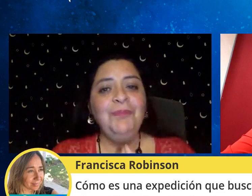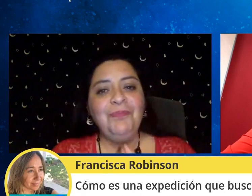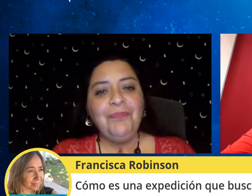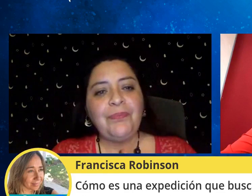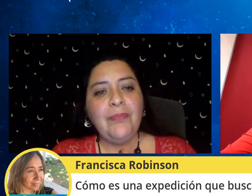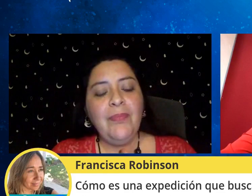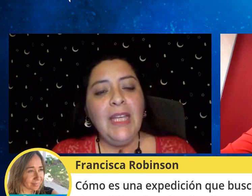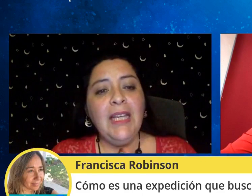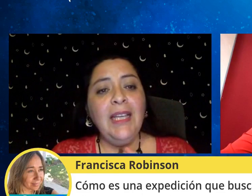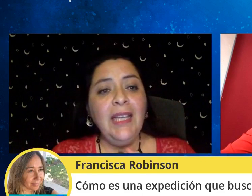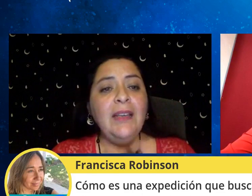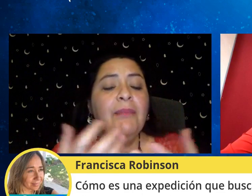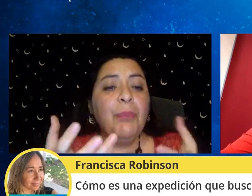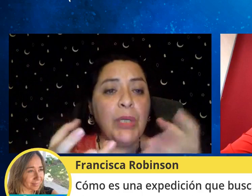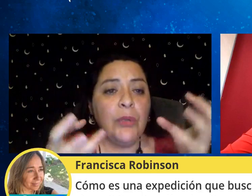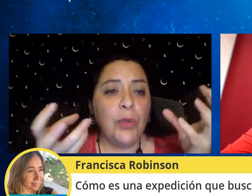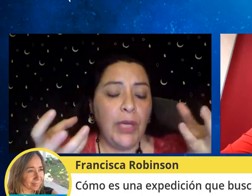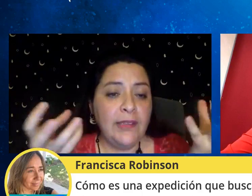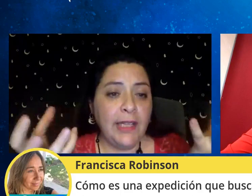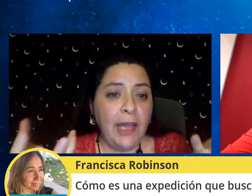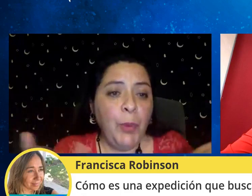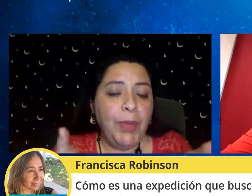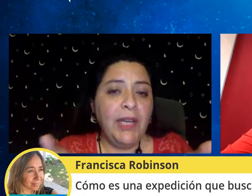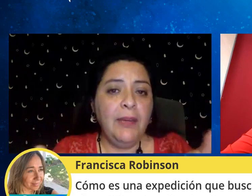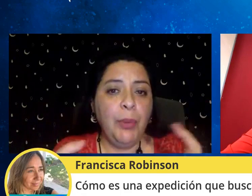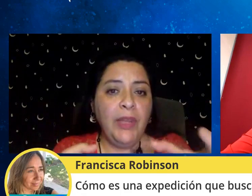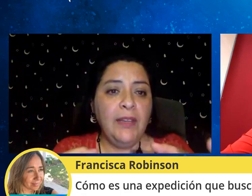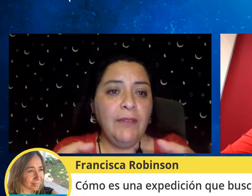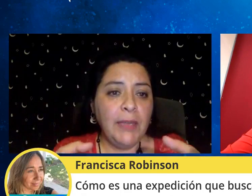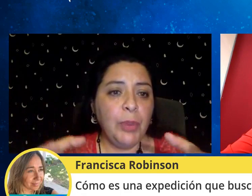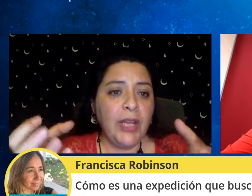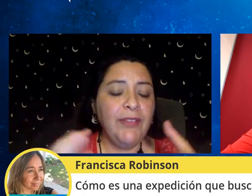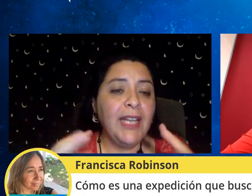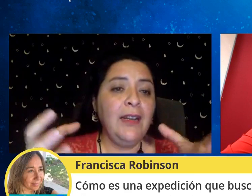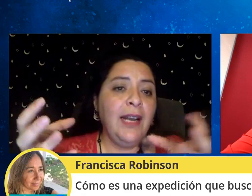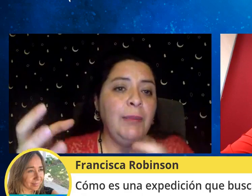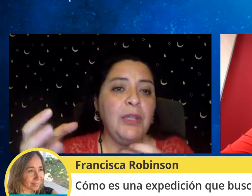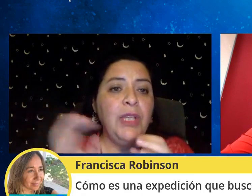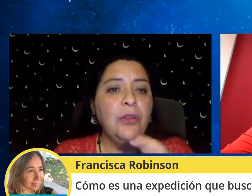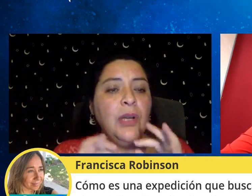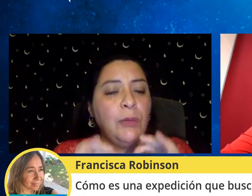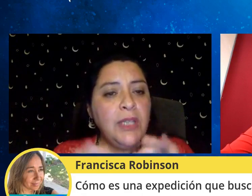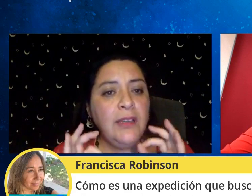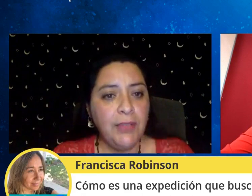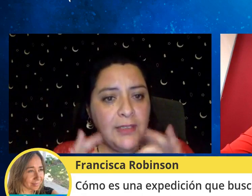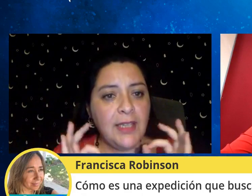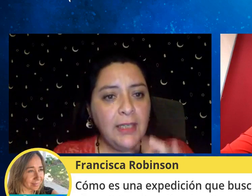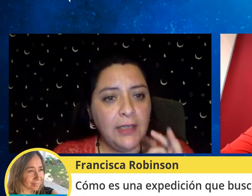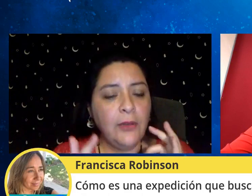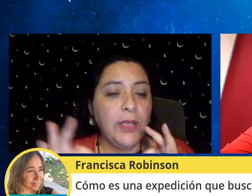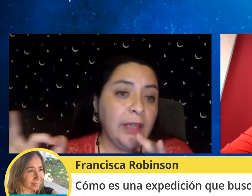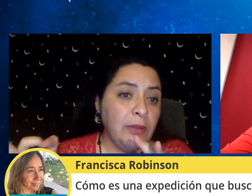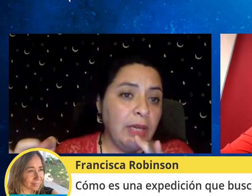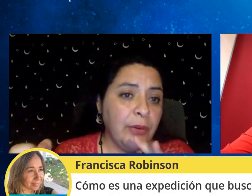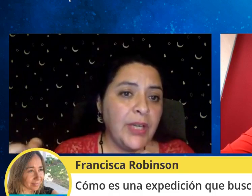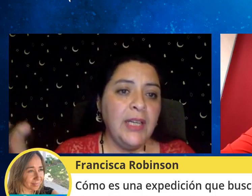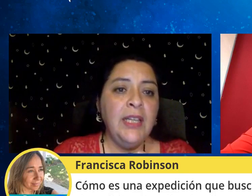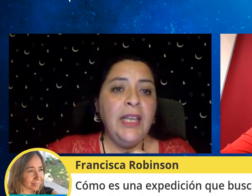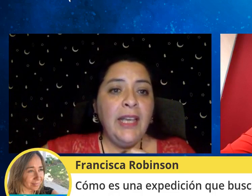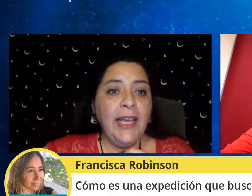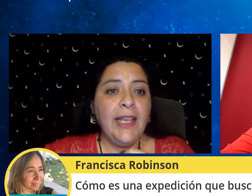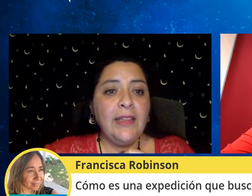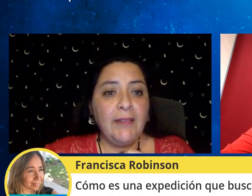concentración. Y bueno, nos entrenamos para poder ver, porque al final el meteorito, la única diferencia que tiene con el resto de las